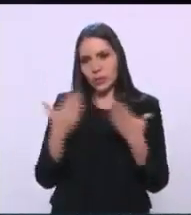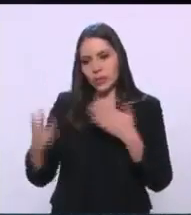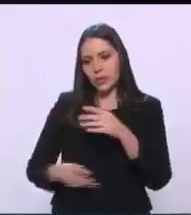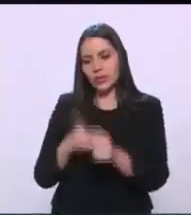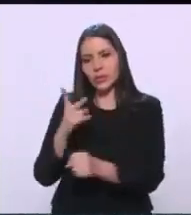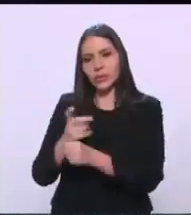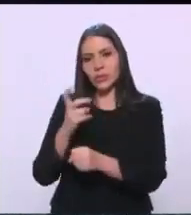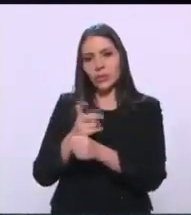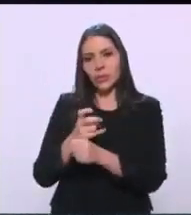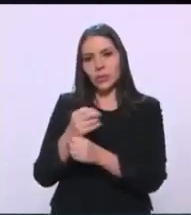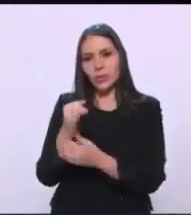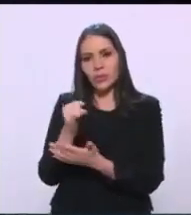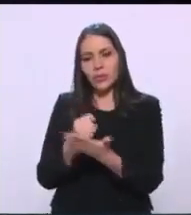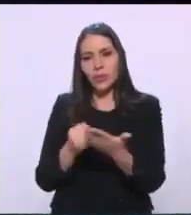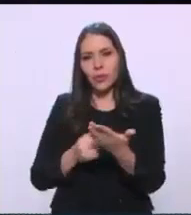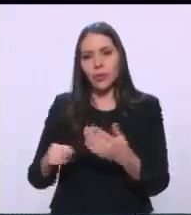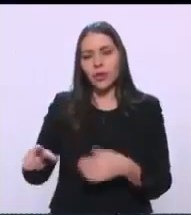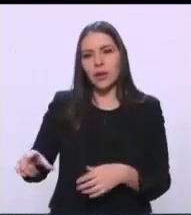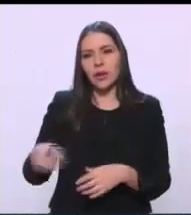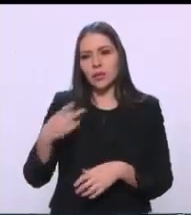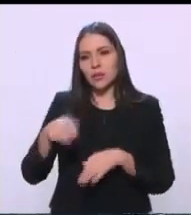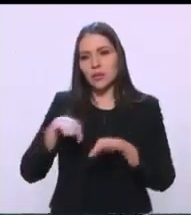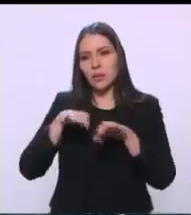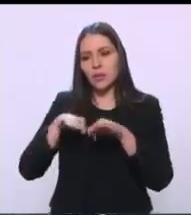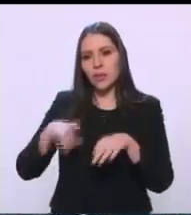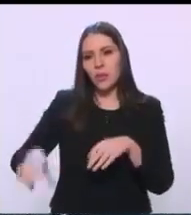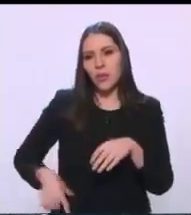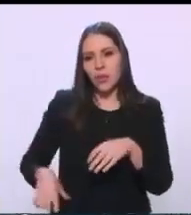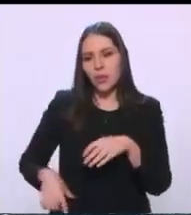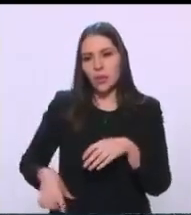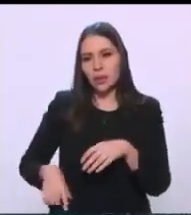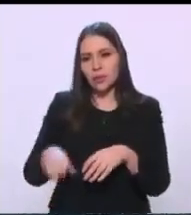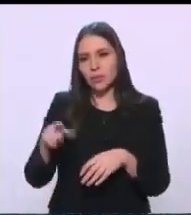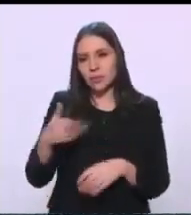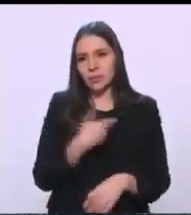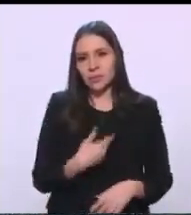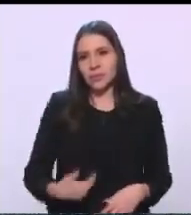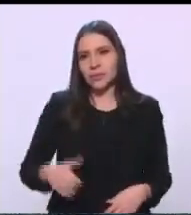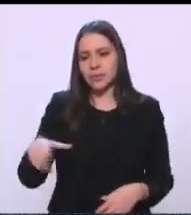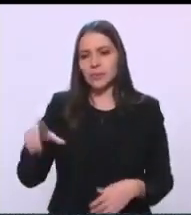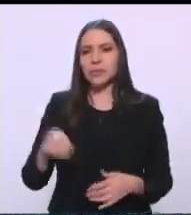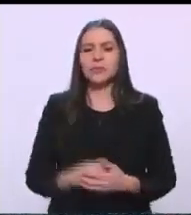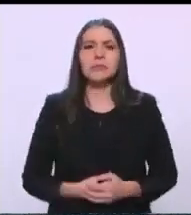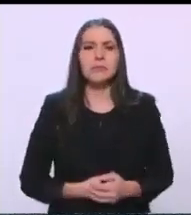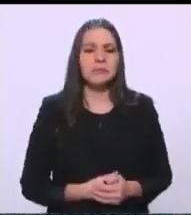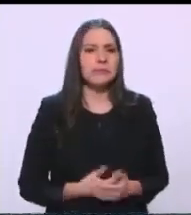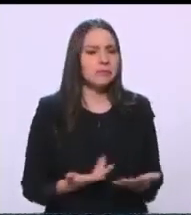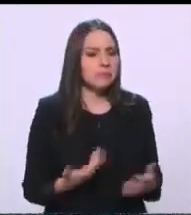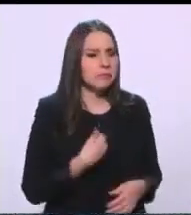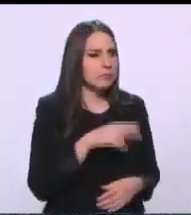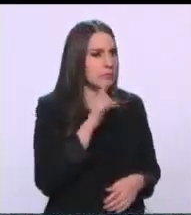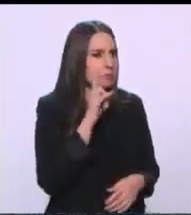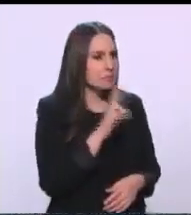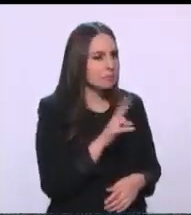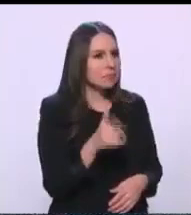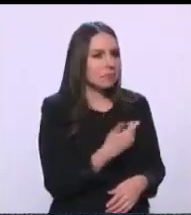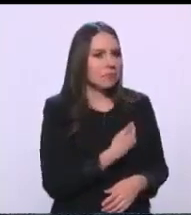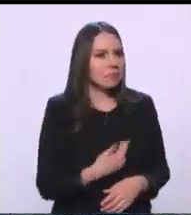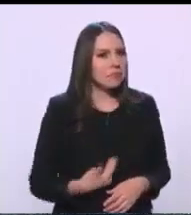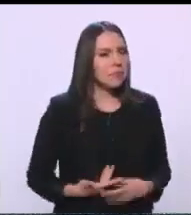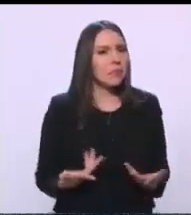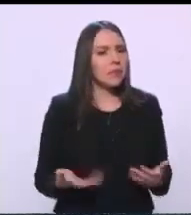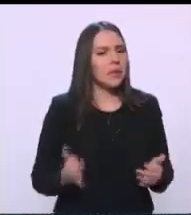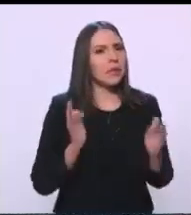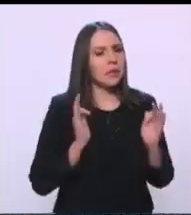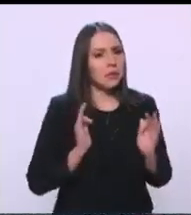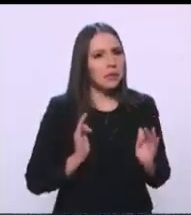presidente López Obrador? Vi un presidente sereno, un presidente muy confiado, un presidente que se toma muy en serio su